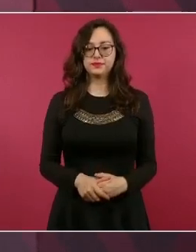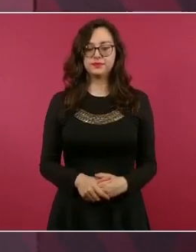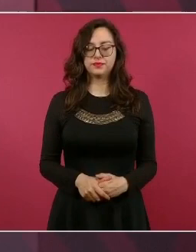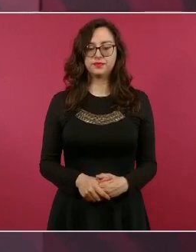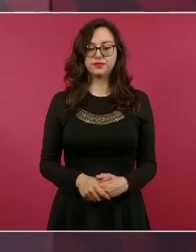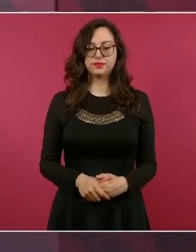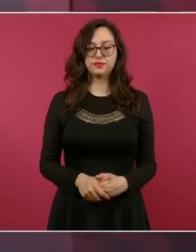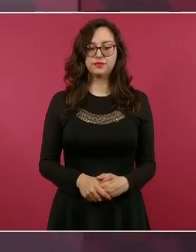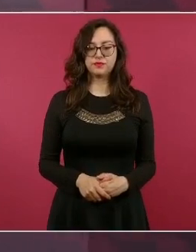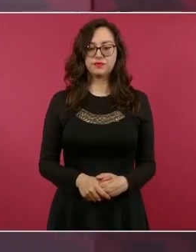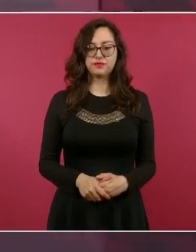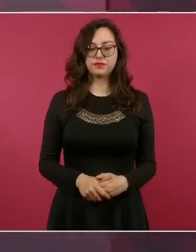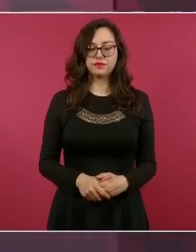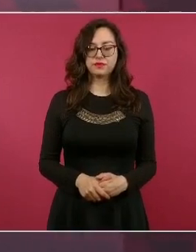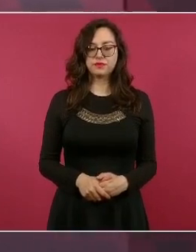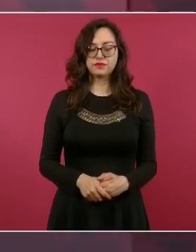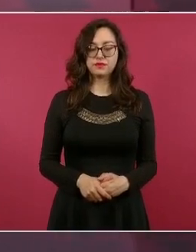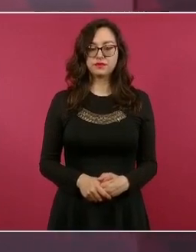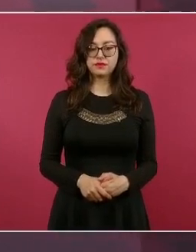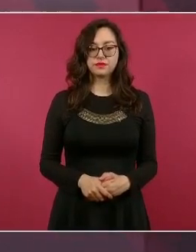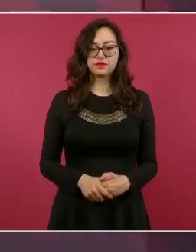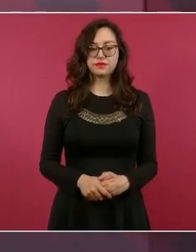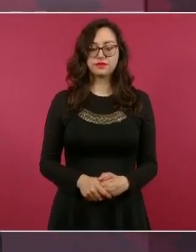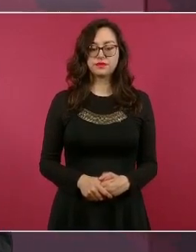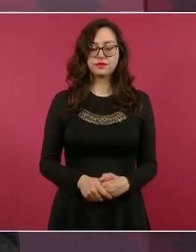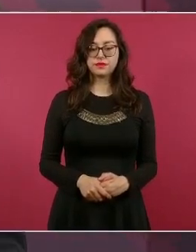Ya con eso ya no hay